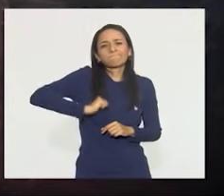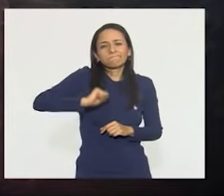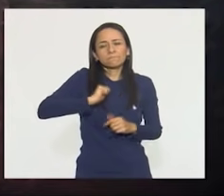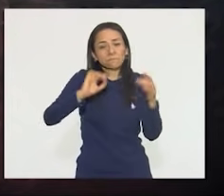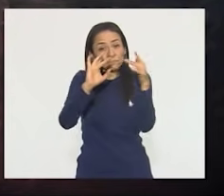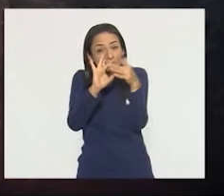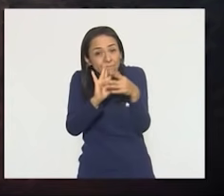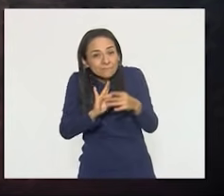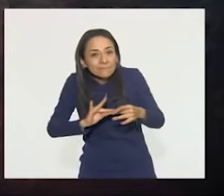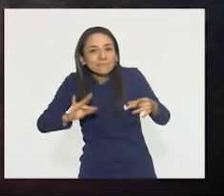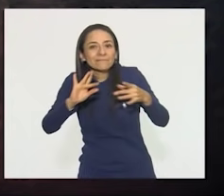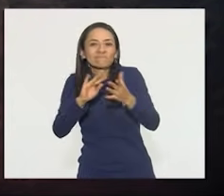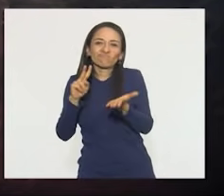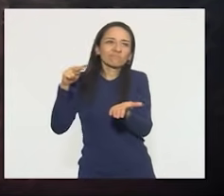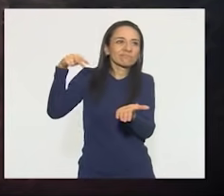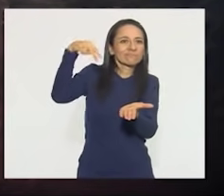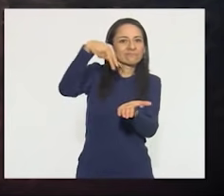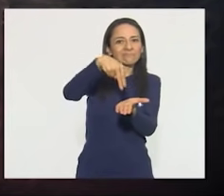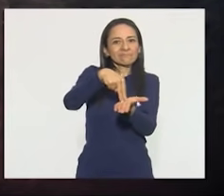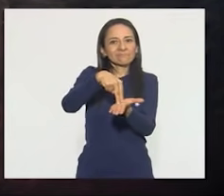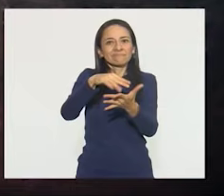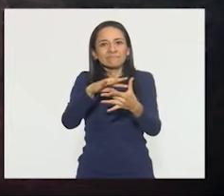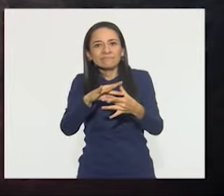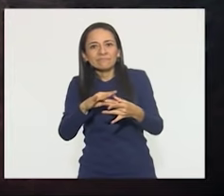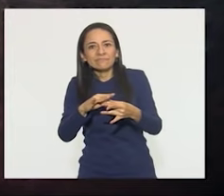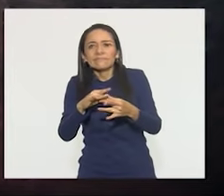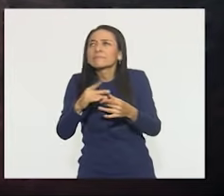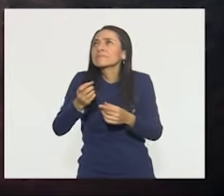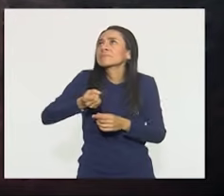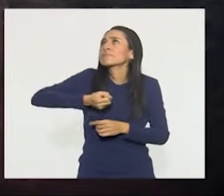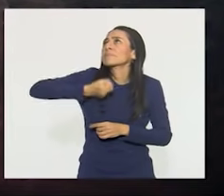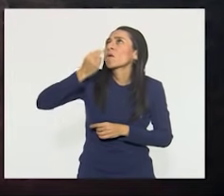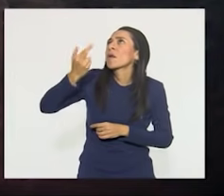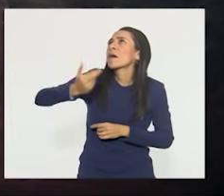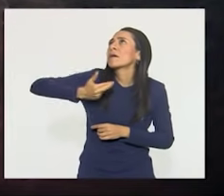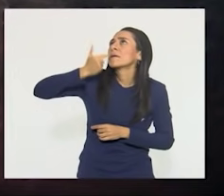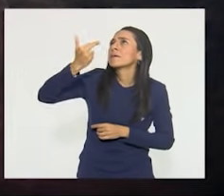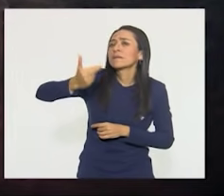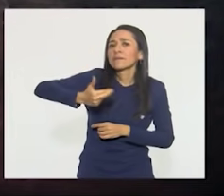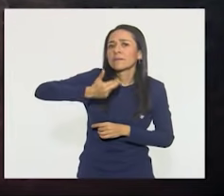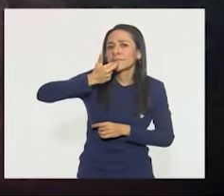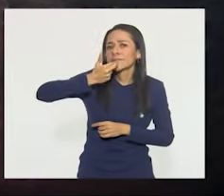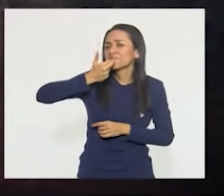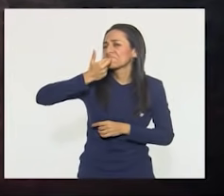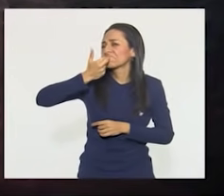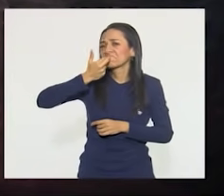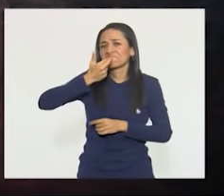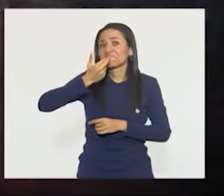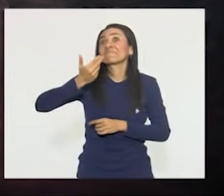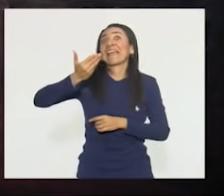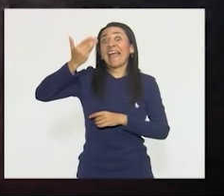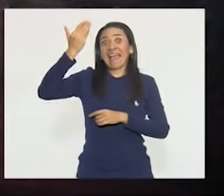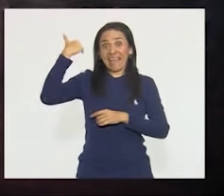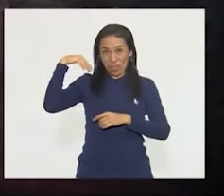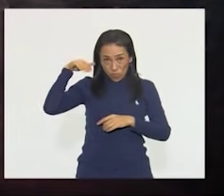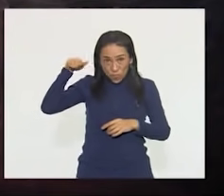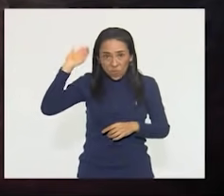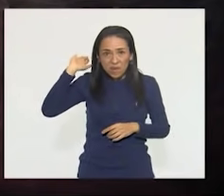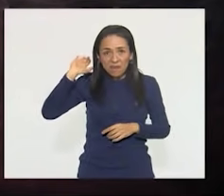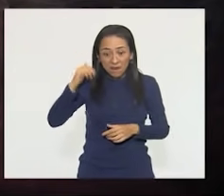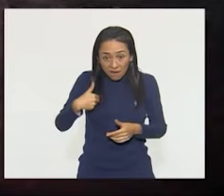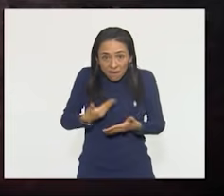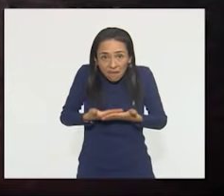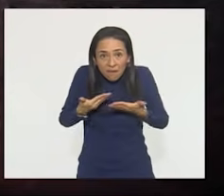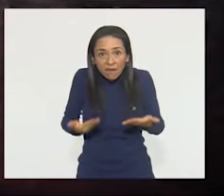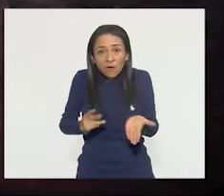mamastuya, quema motio chihuayaya. Queja moscaltique. Ayocaca hueli zampa que puas. Quema poliwise tlatolca